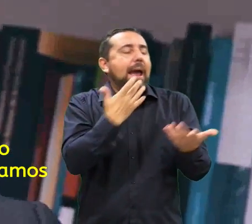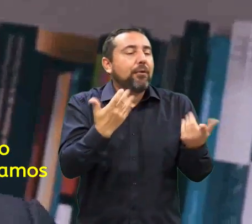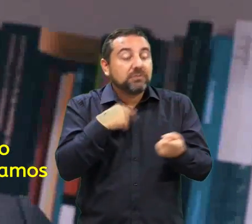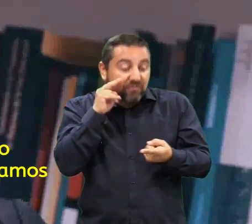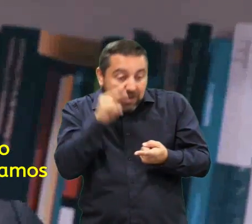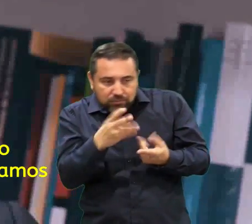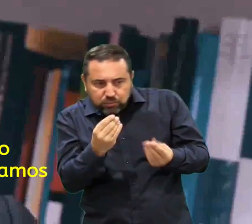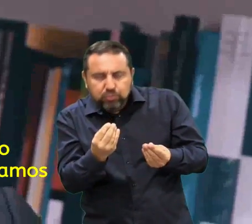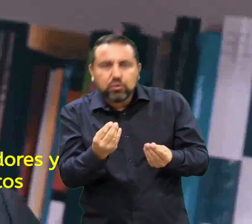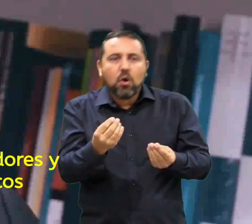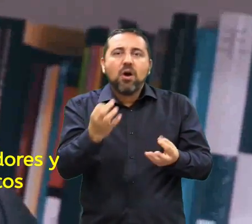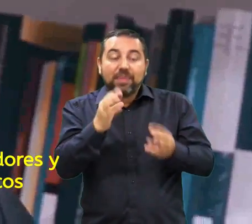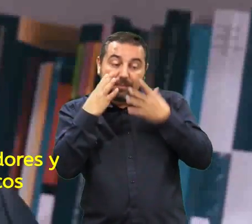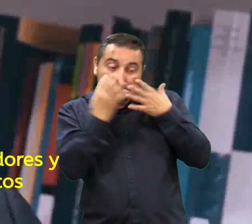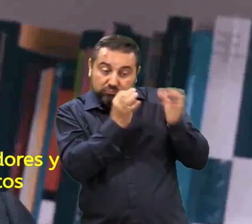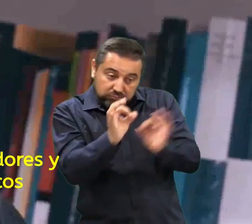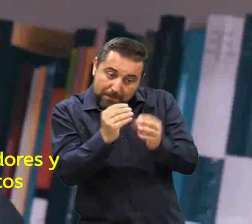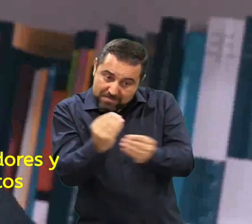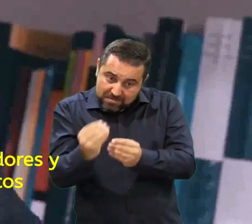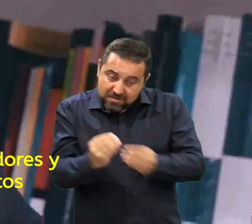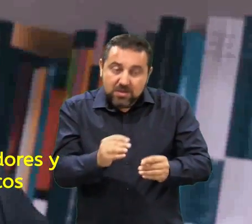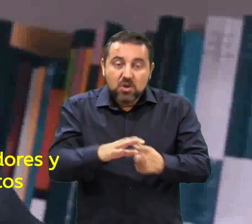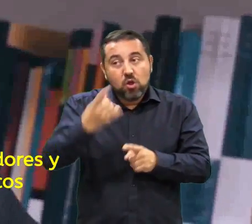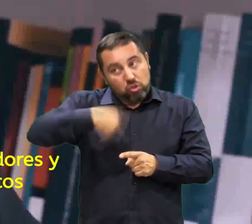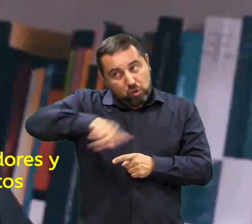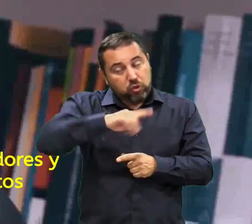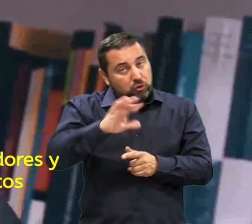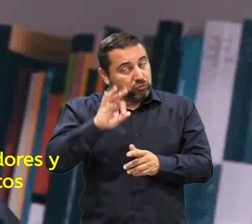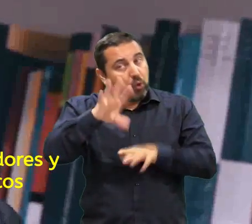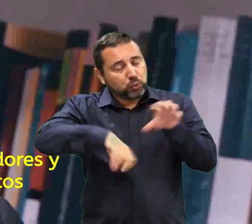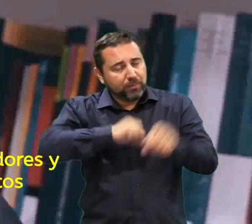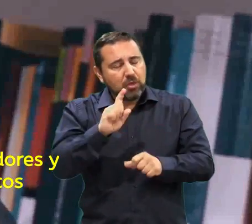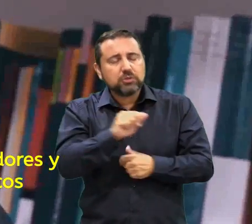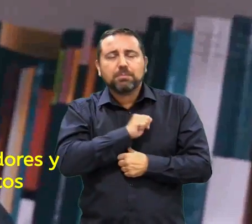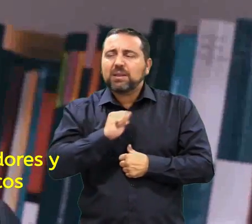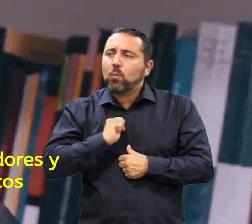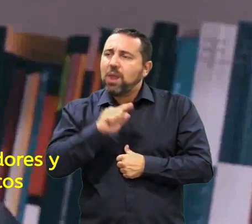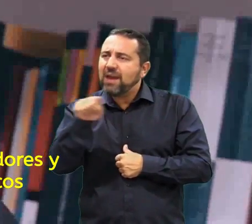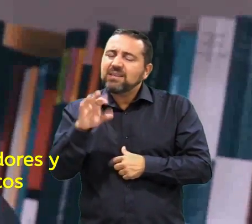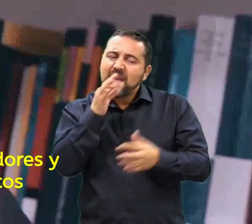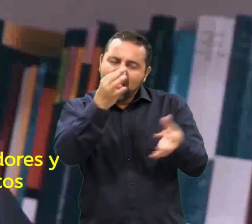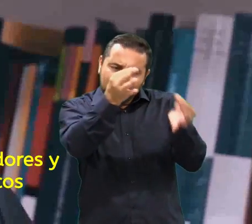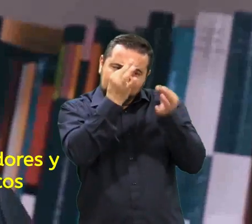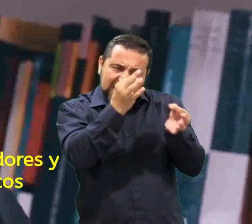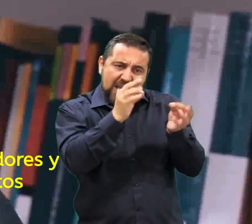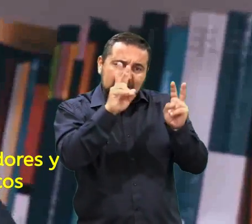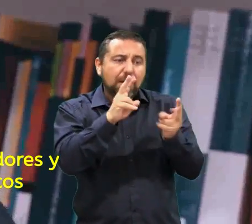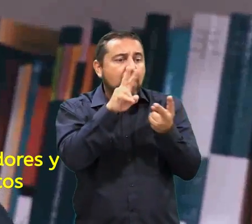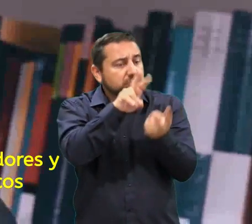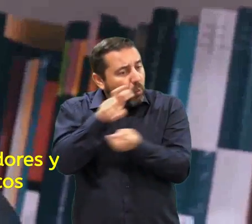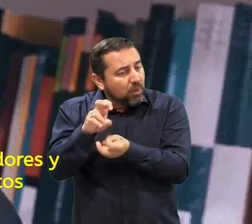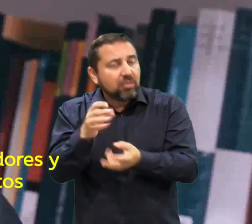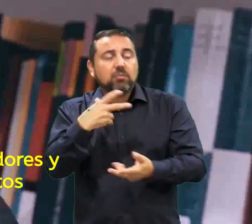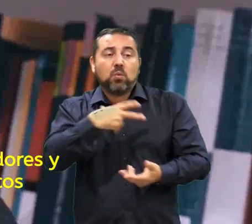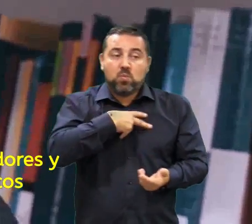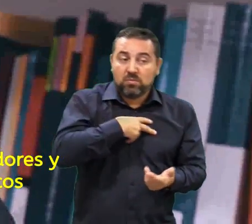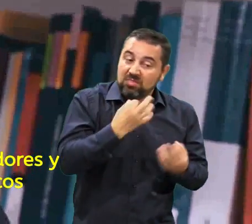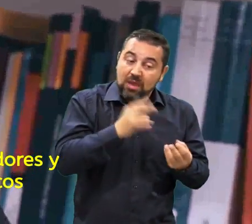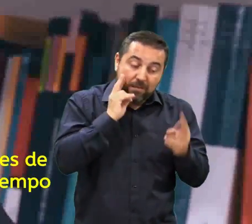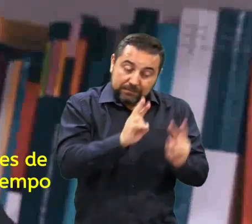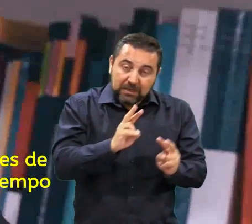contratamos con nuestro banco, nos fijamos mucho, o deberíamos de fijarnos mucho los consumidores y los particulares en estos